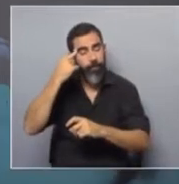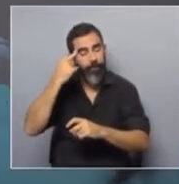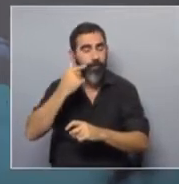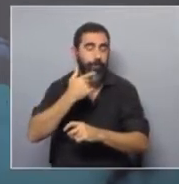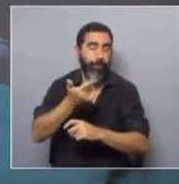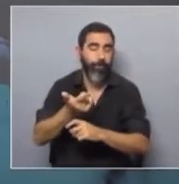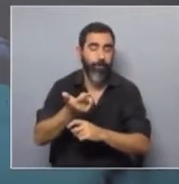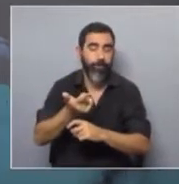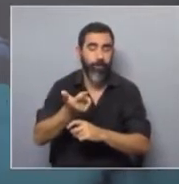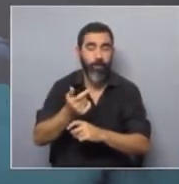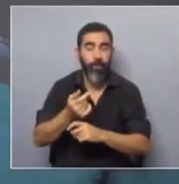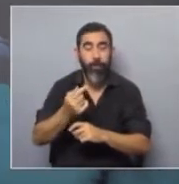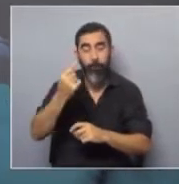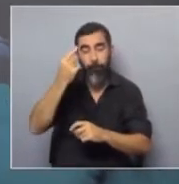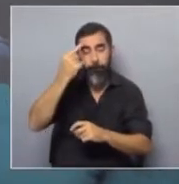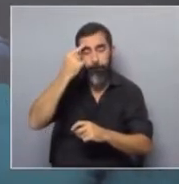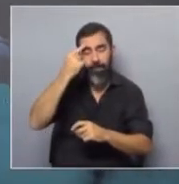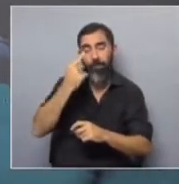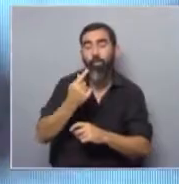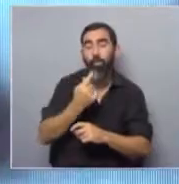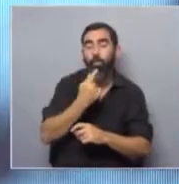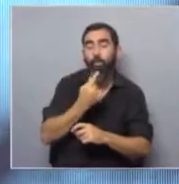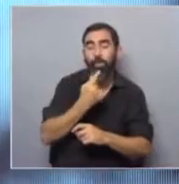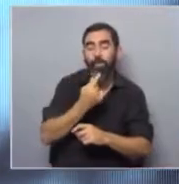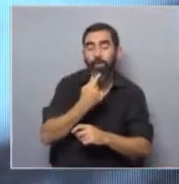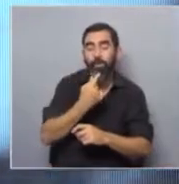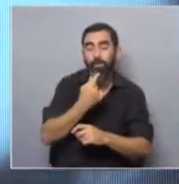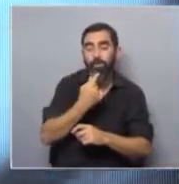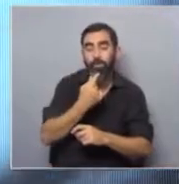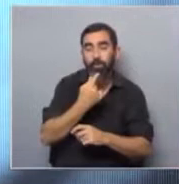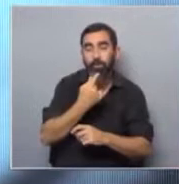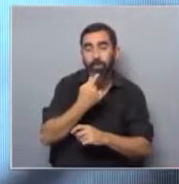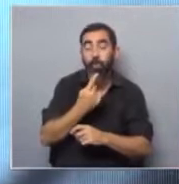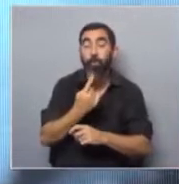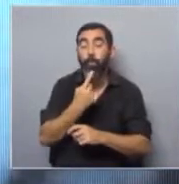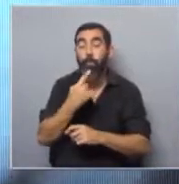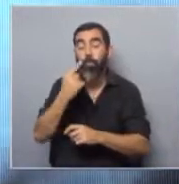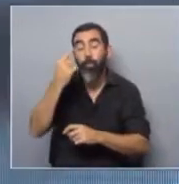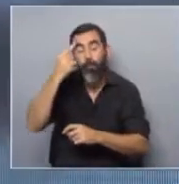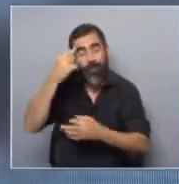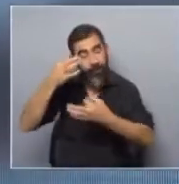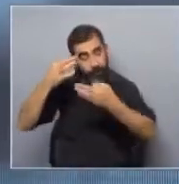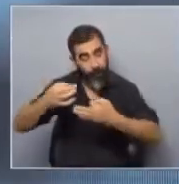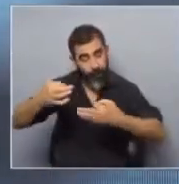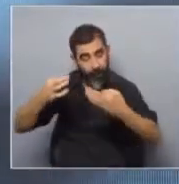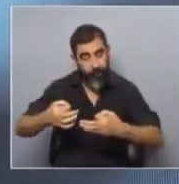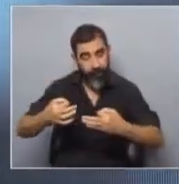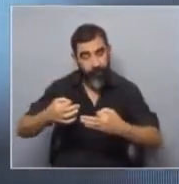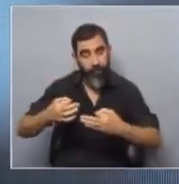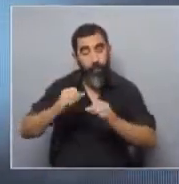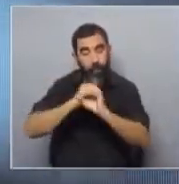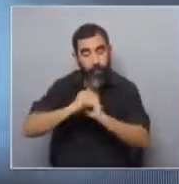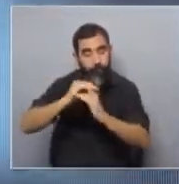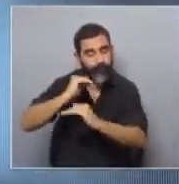que el pensamiento político, con mayúscula, digamos, ¿no?, llegue a